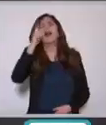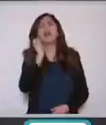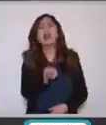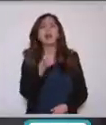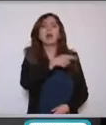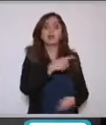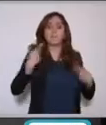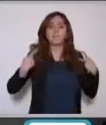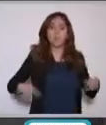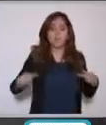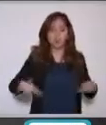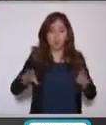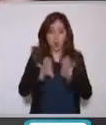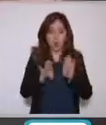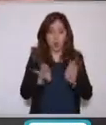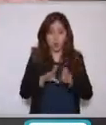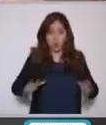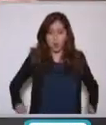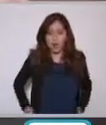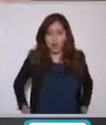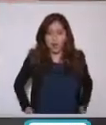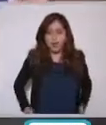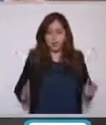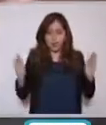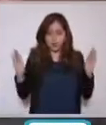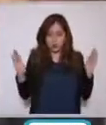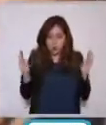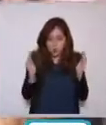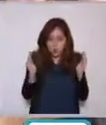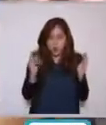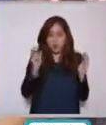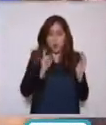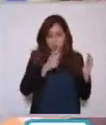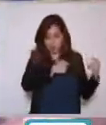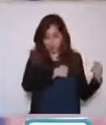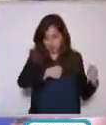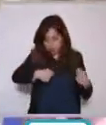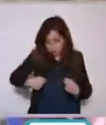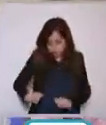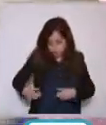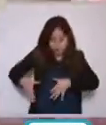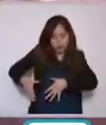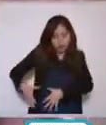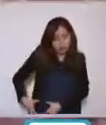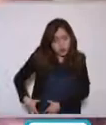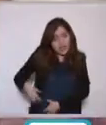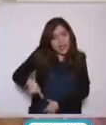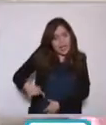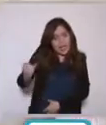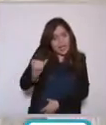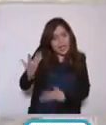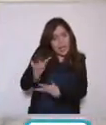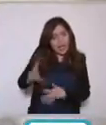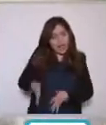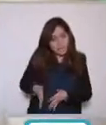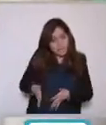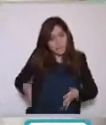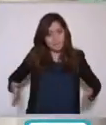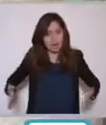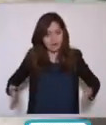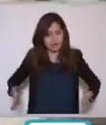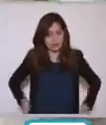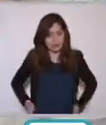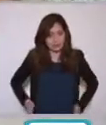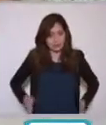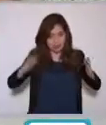que la cadera sea como un poquito más pequeña, entonces el cruzar y dejarla a la altura de la cadera va a ser una extensión en esa parte de mi